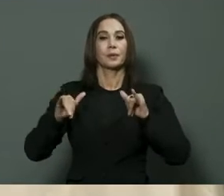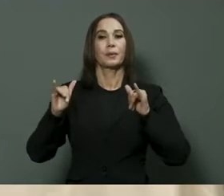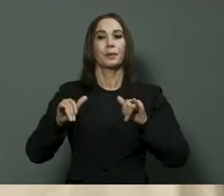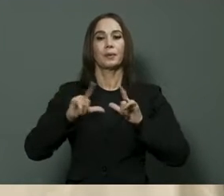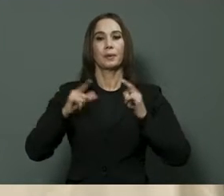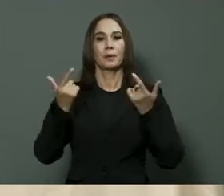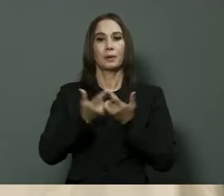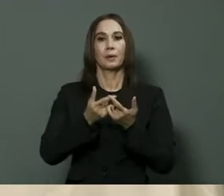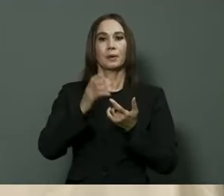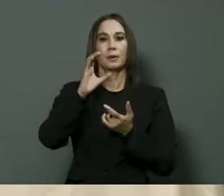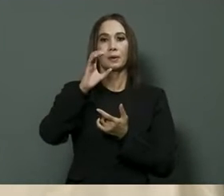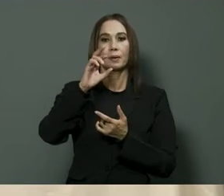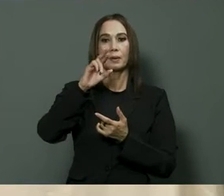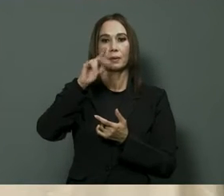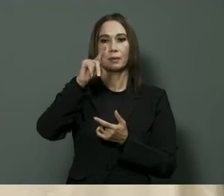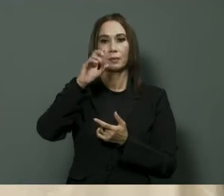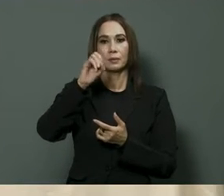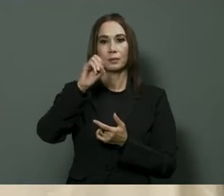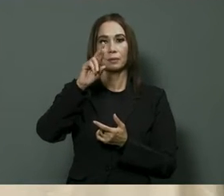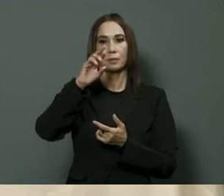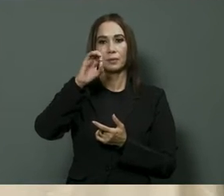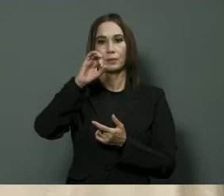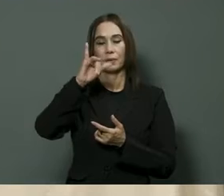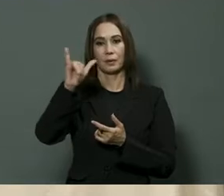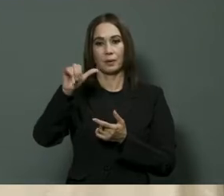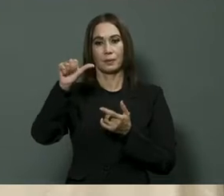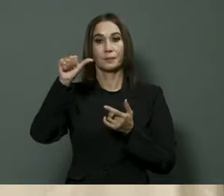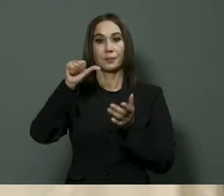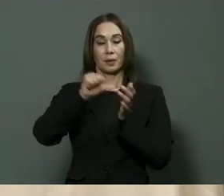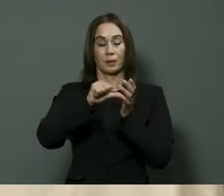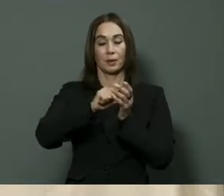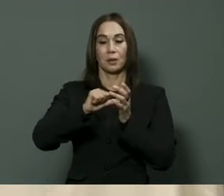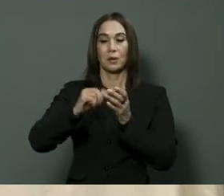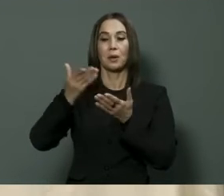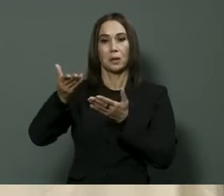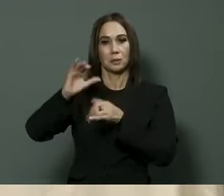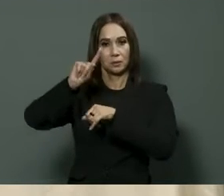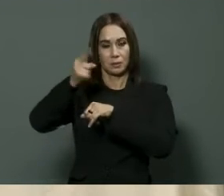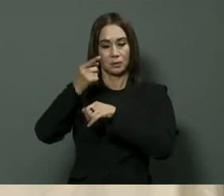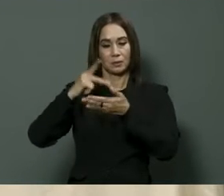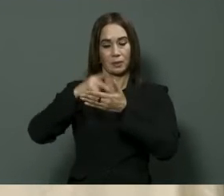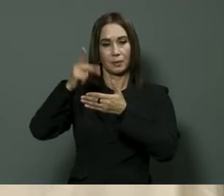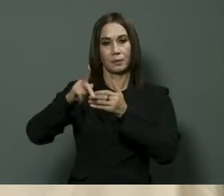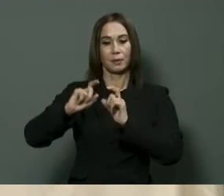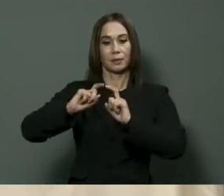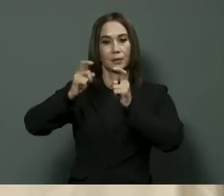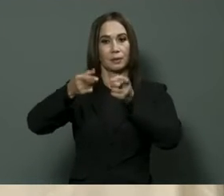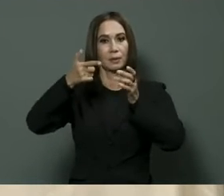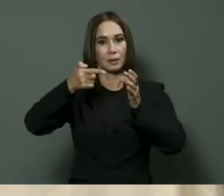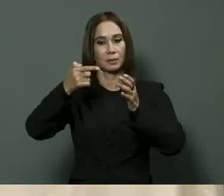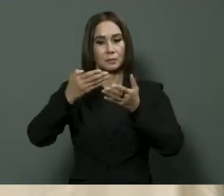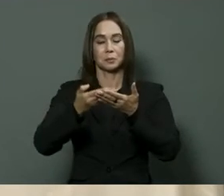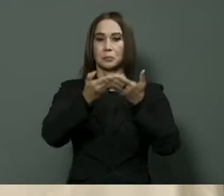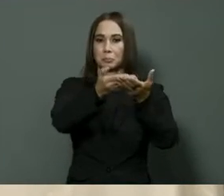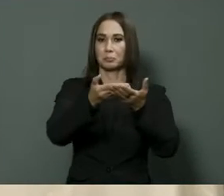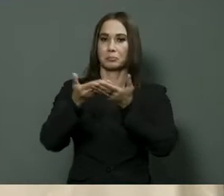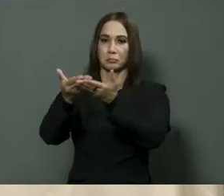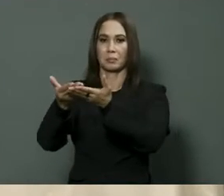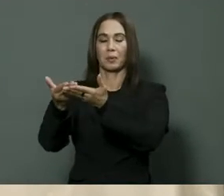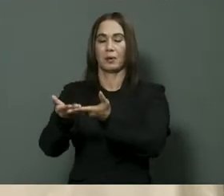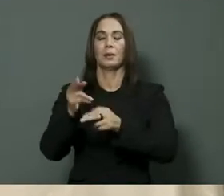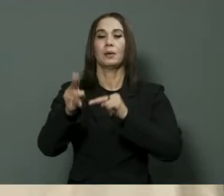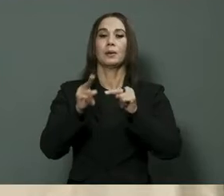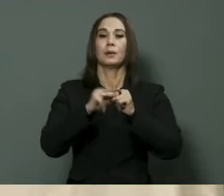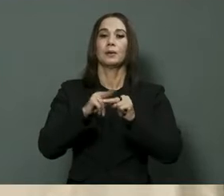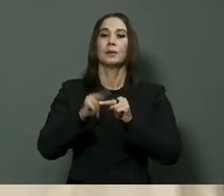del sector de Cristo Rey del Distrito Nacional, donde iniciamos el primer plan piloto de la Estrategia Nacional